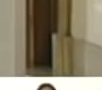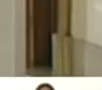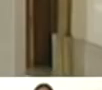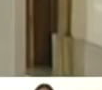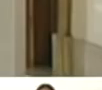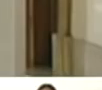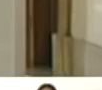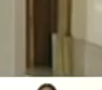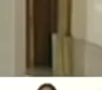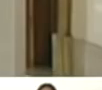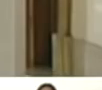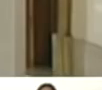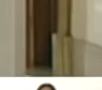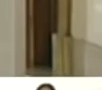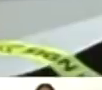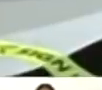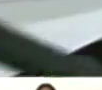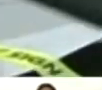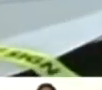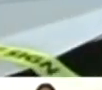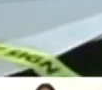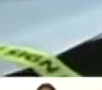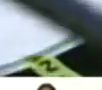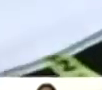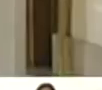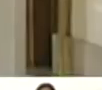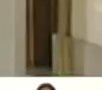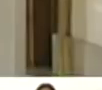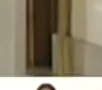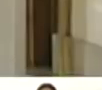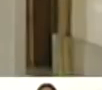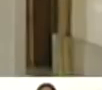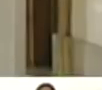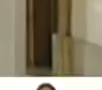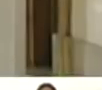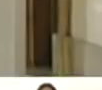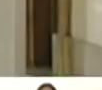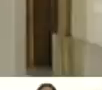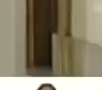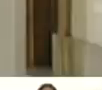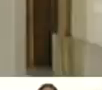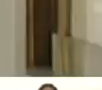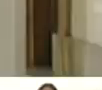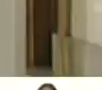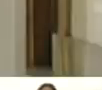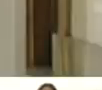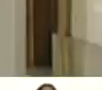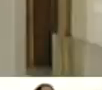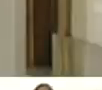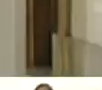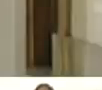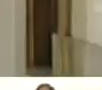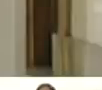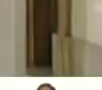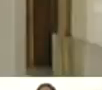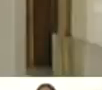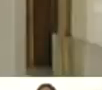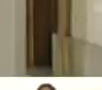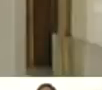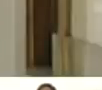nacional, educación inicial, educación primaria, educación secundaria, educación universitaria y todos los sistemas